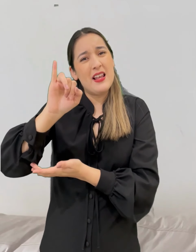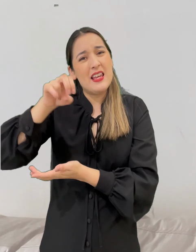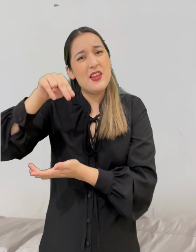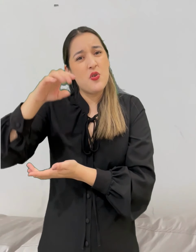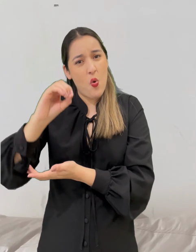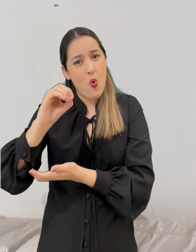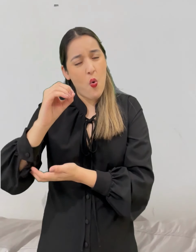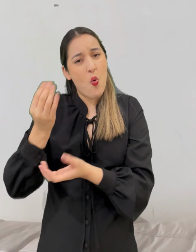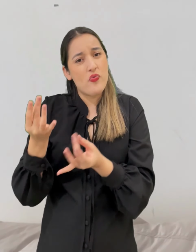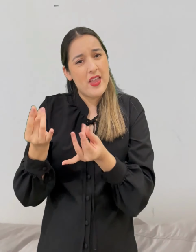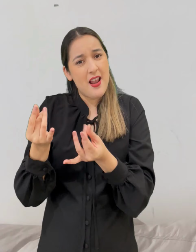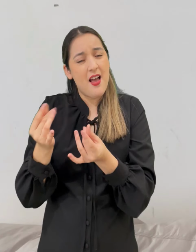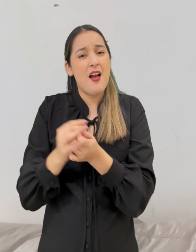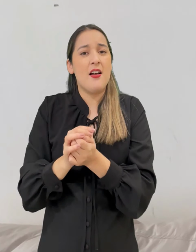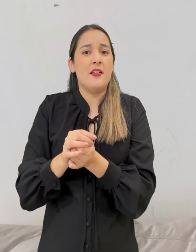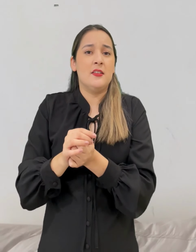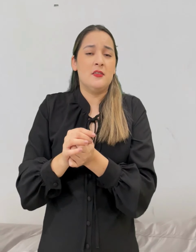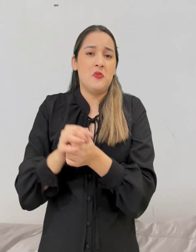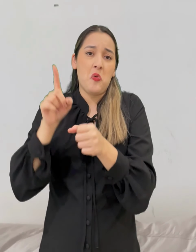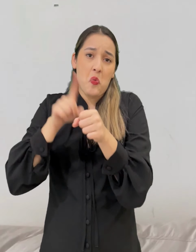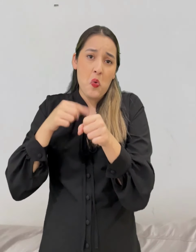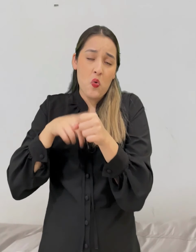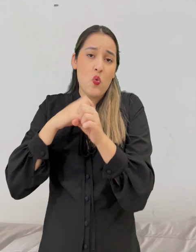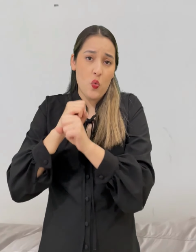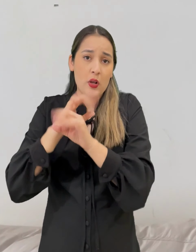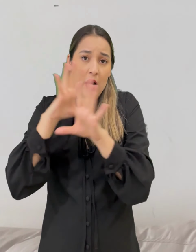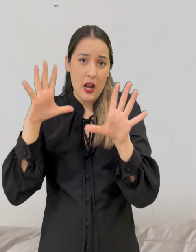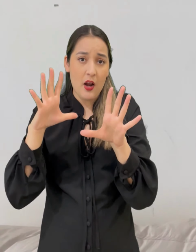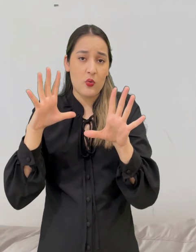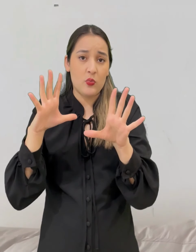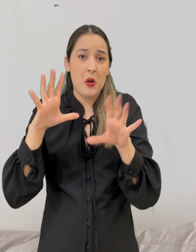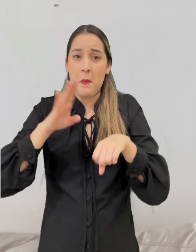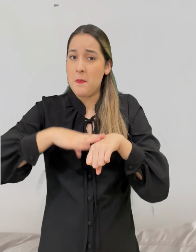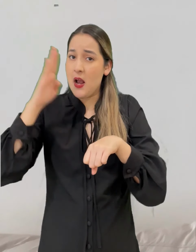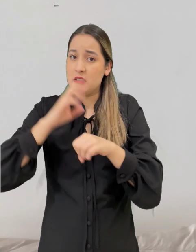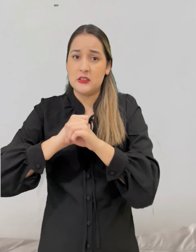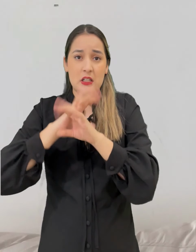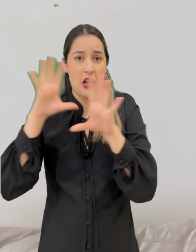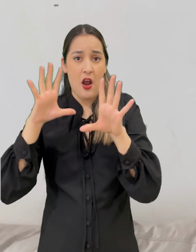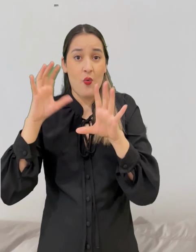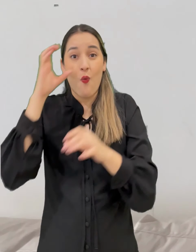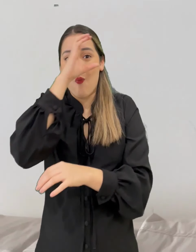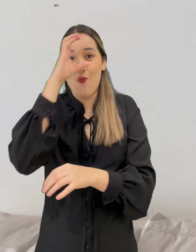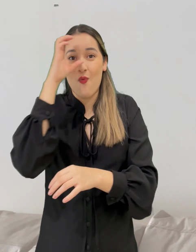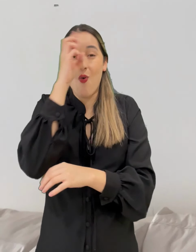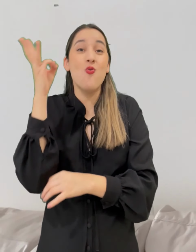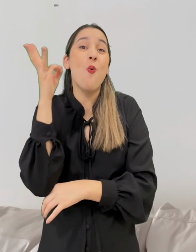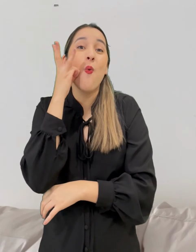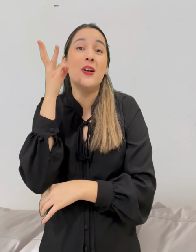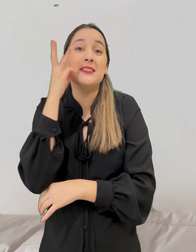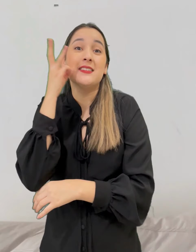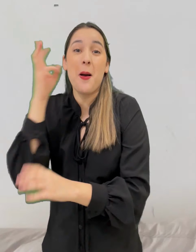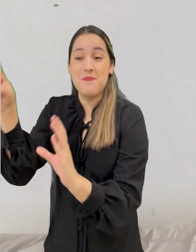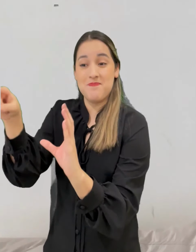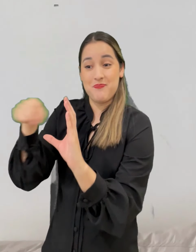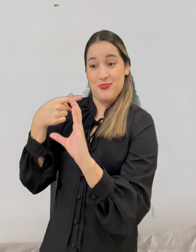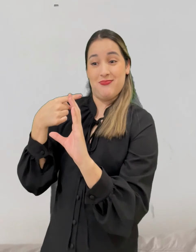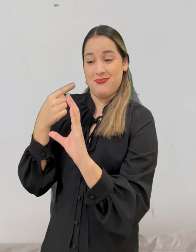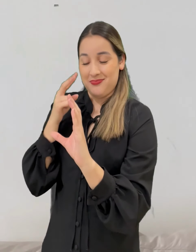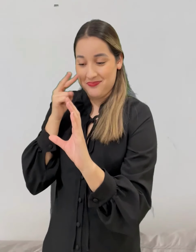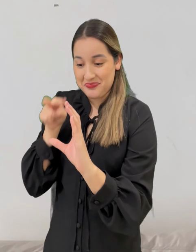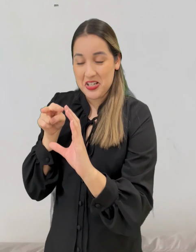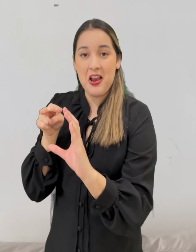un color pues el más clarito que había en ese momento me mandara una fotografía por whatsapp ni siquiera sé